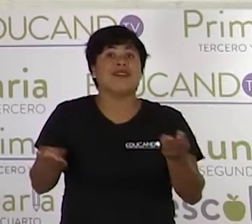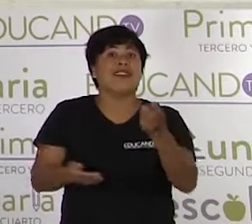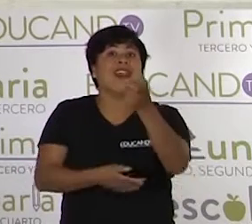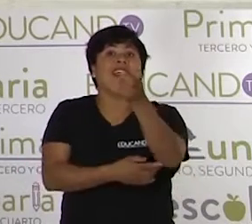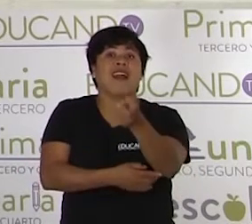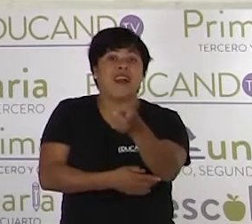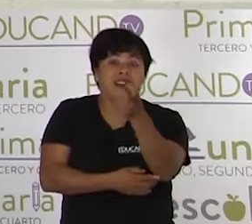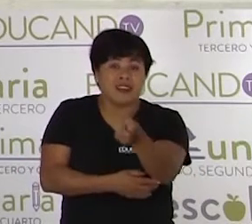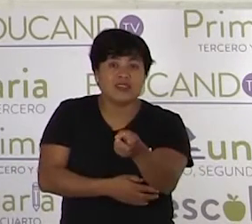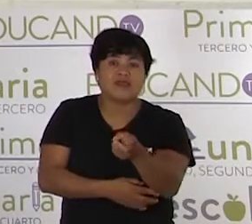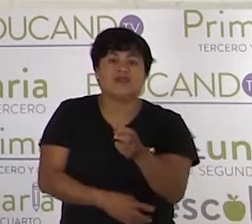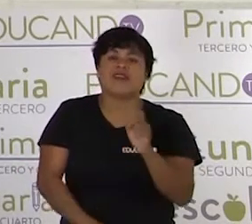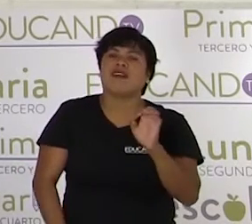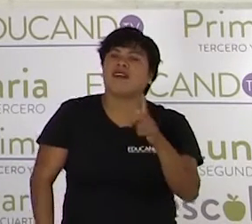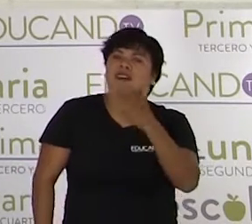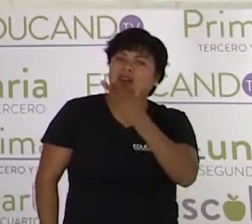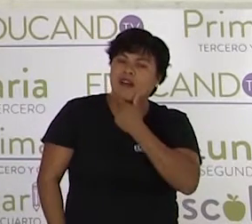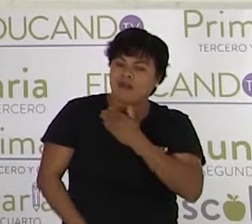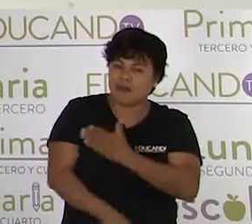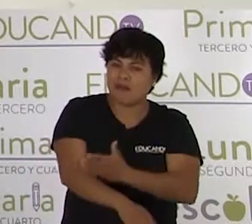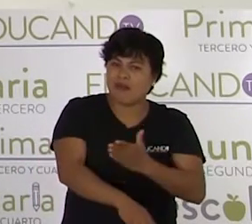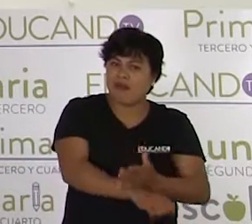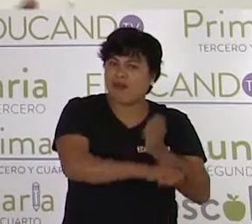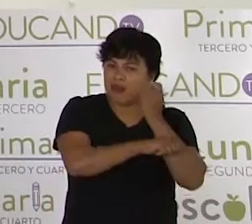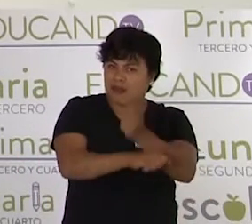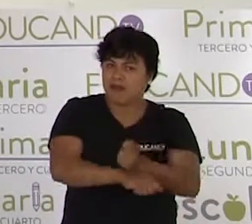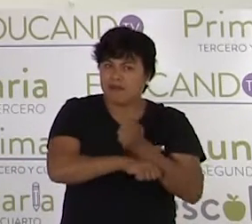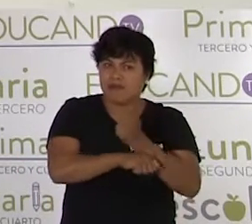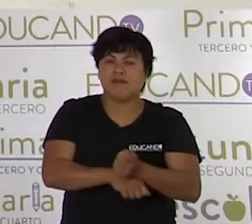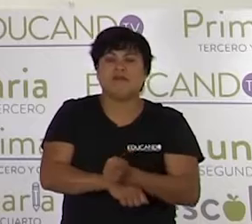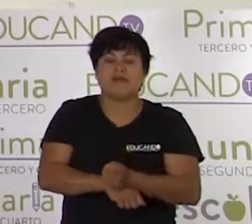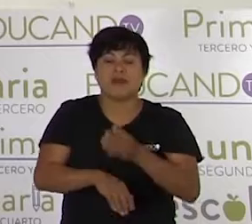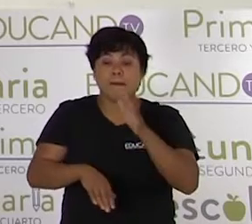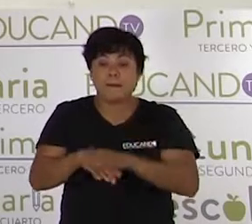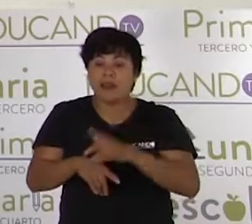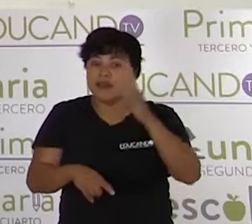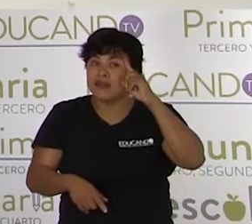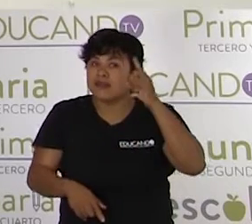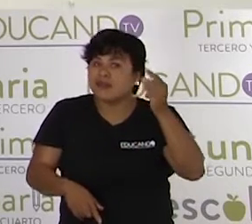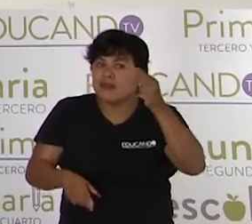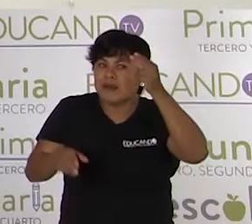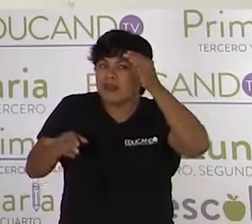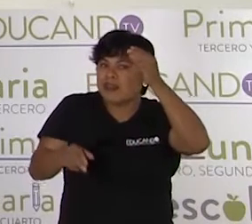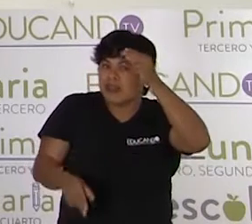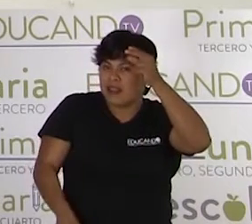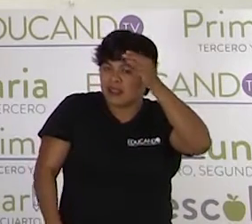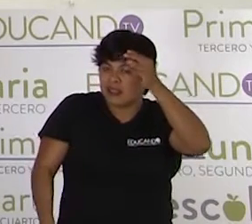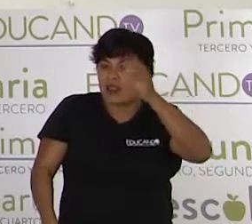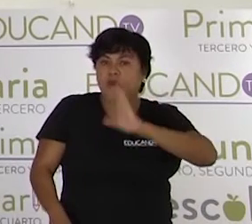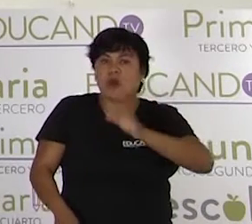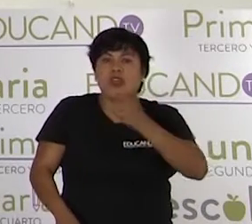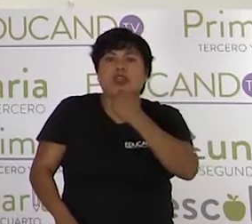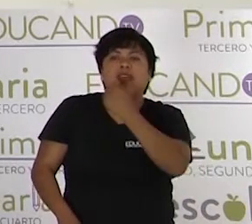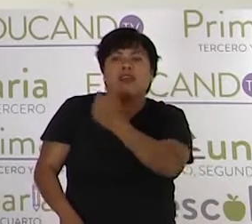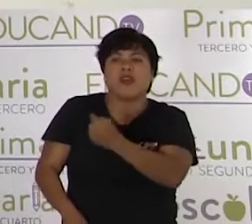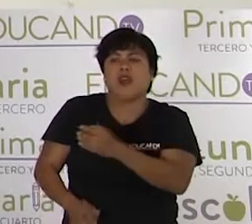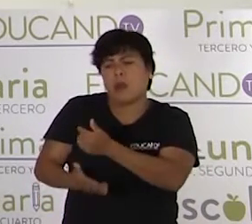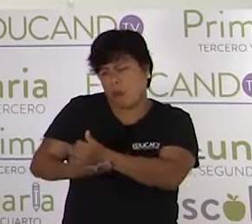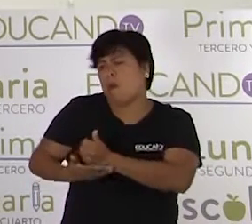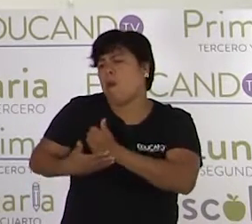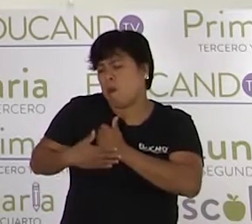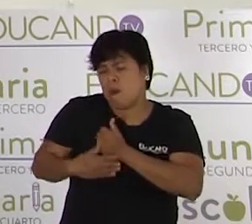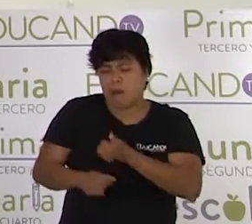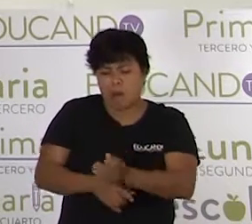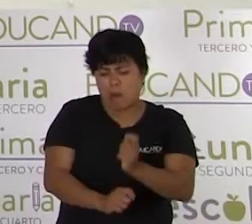Efectivamente, el leñador fue más astuto e inteligente al proponerle que le ayudara